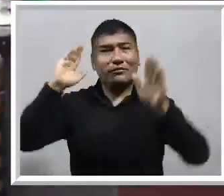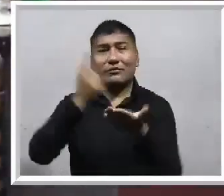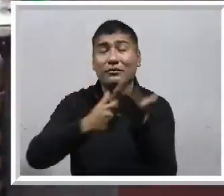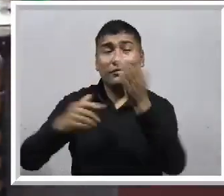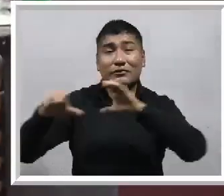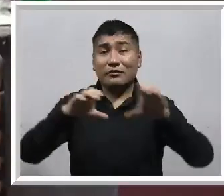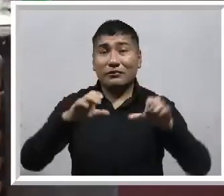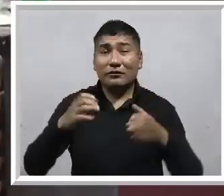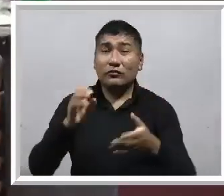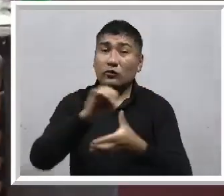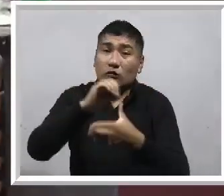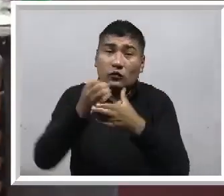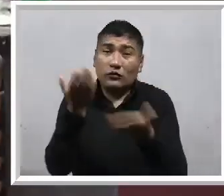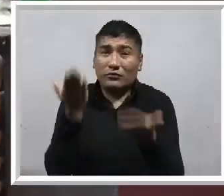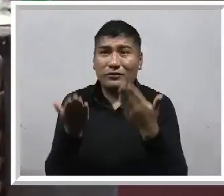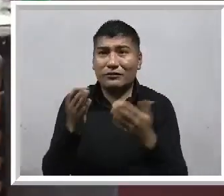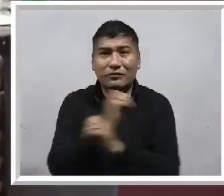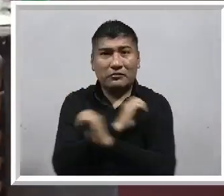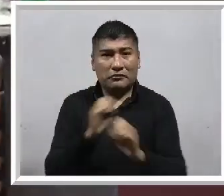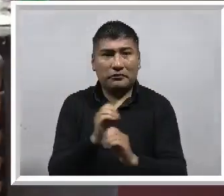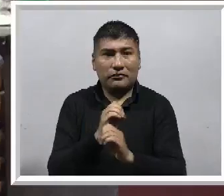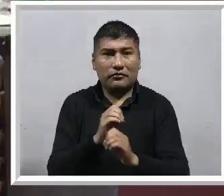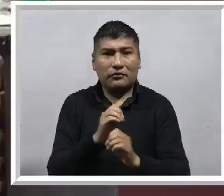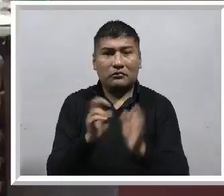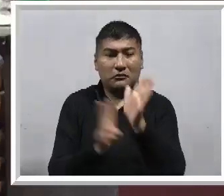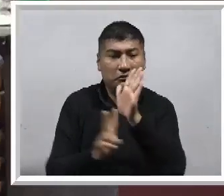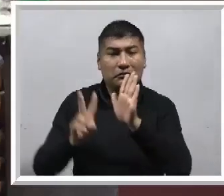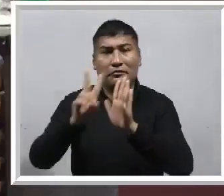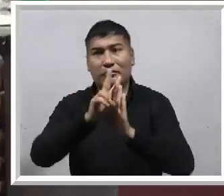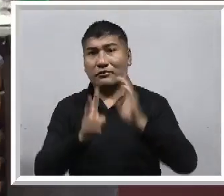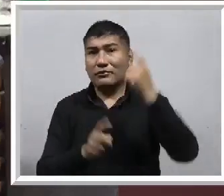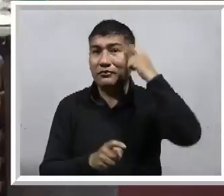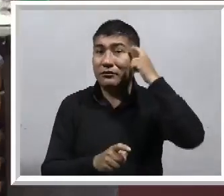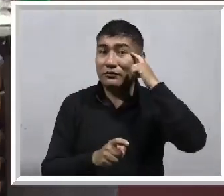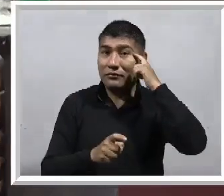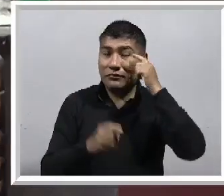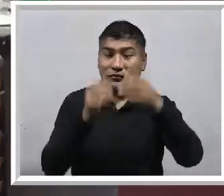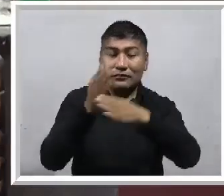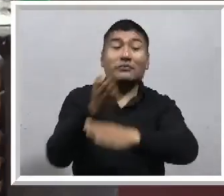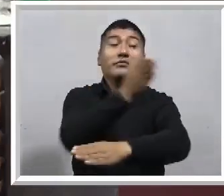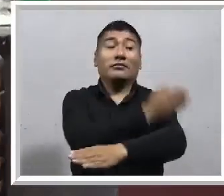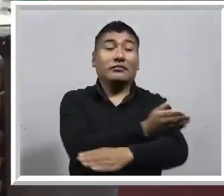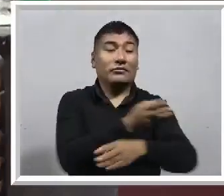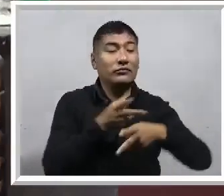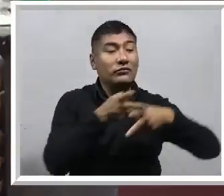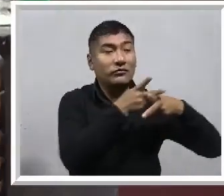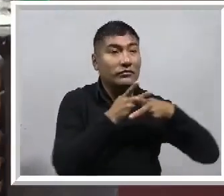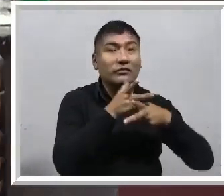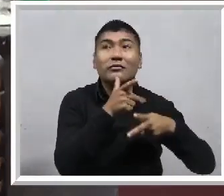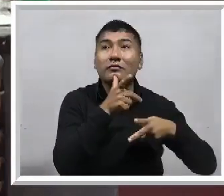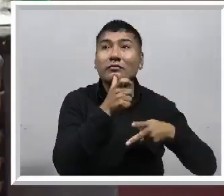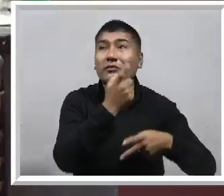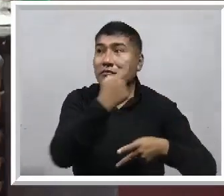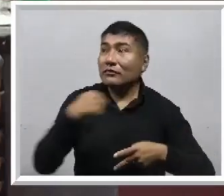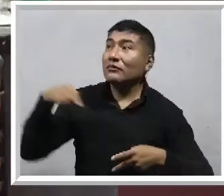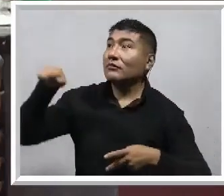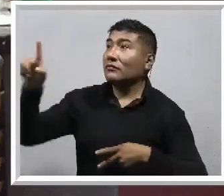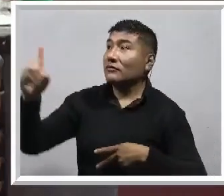o no tenemos la voluntad de preveer a quién hay que